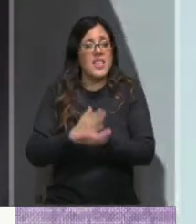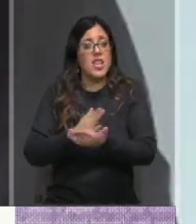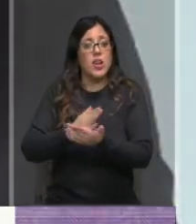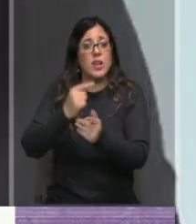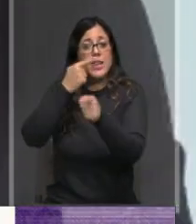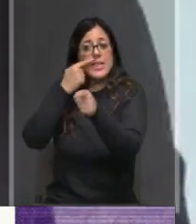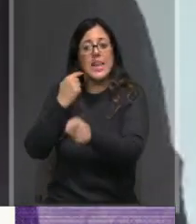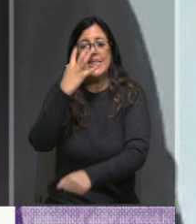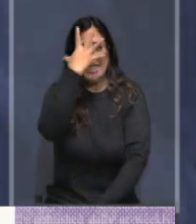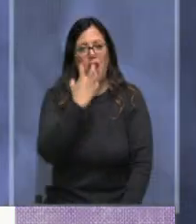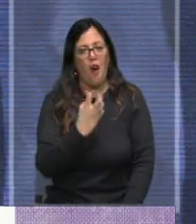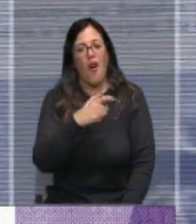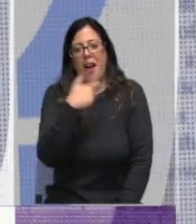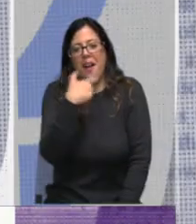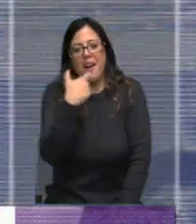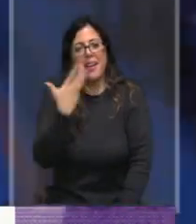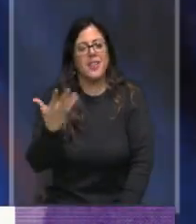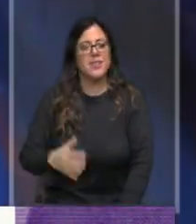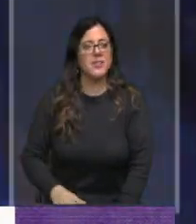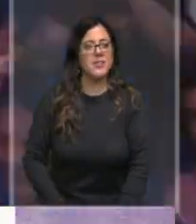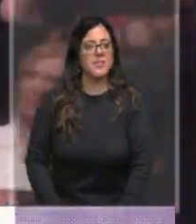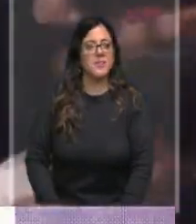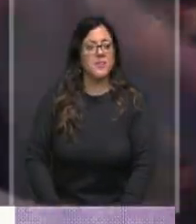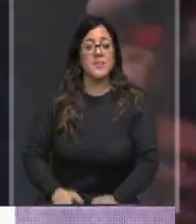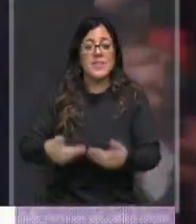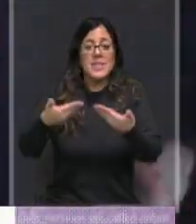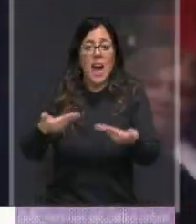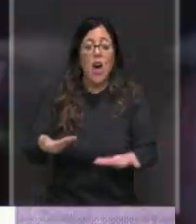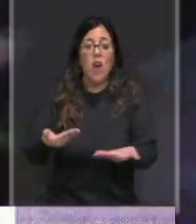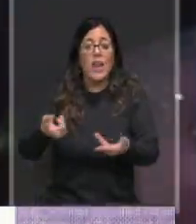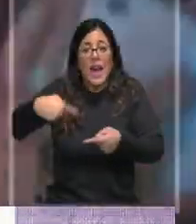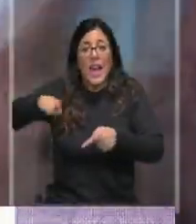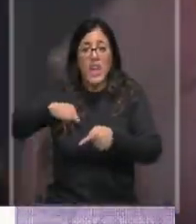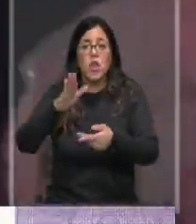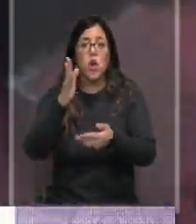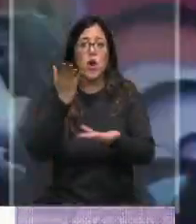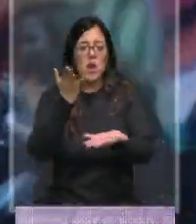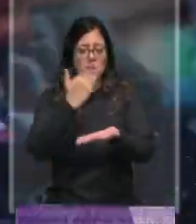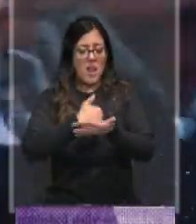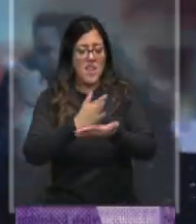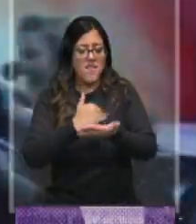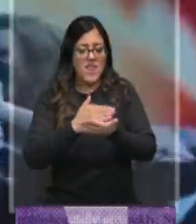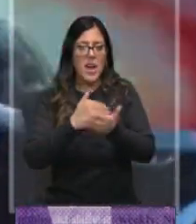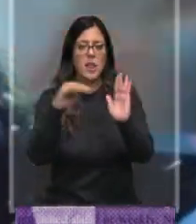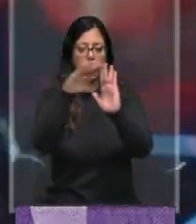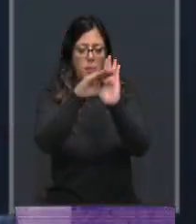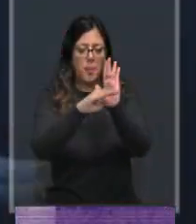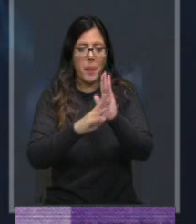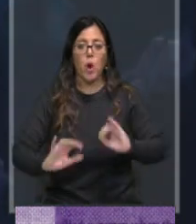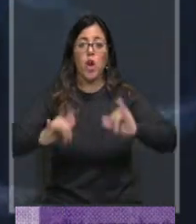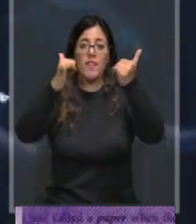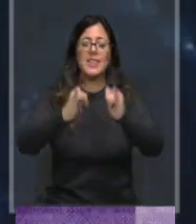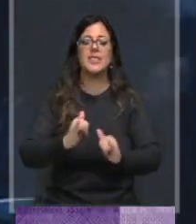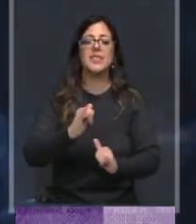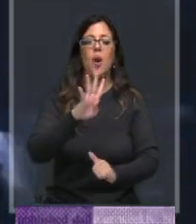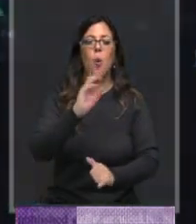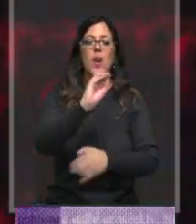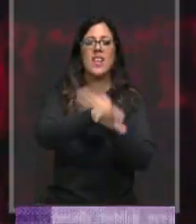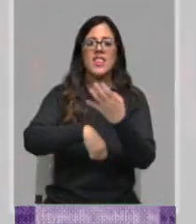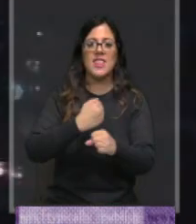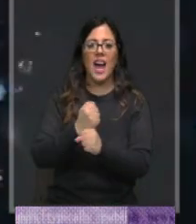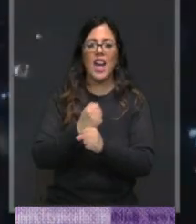se enoja mucho, ¿no? Y ahora, de hecho, preparan esos temas con los que celebran sus 40 años, con un público que es